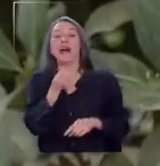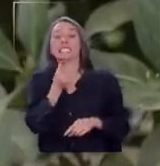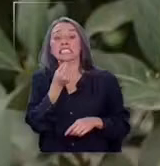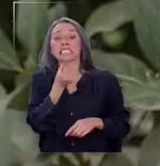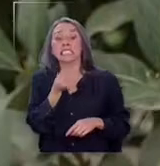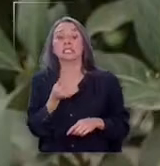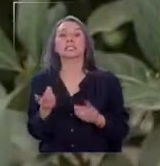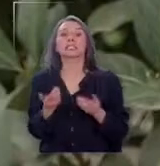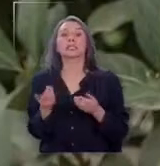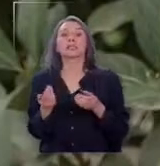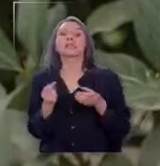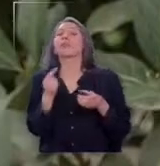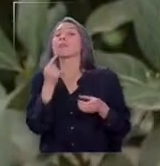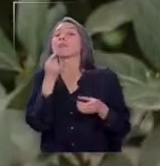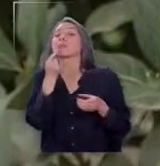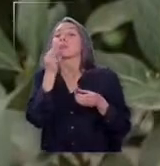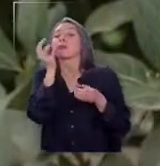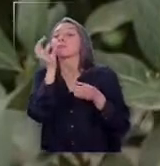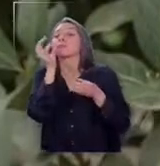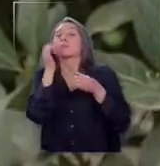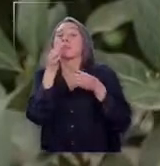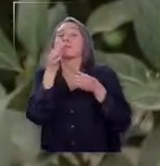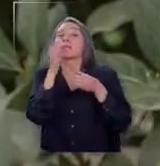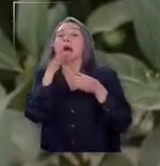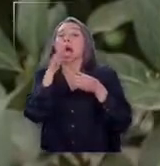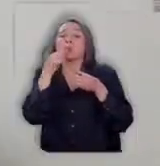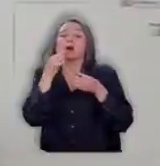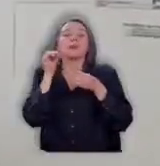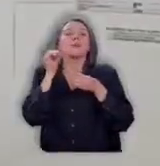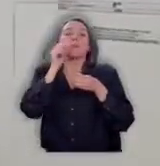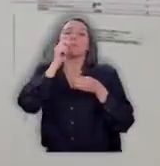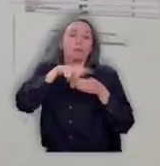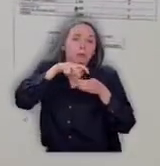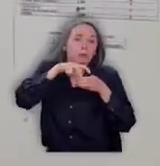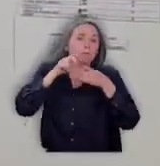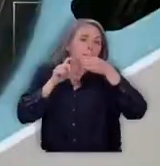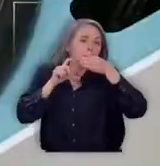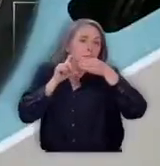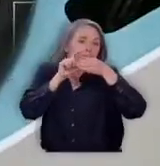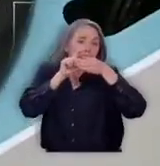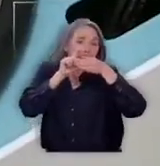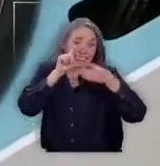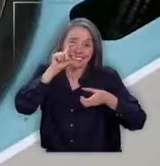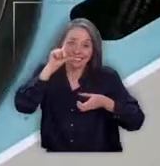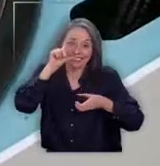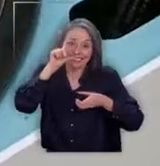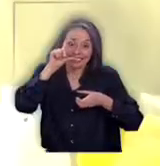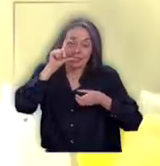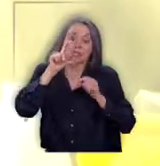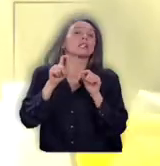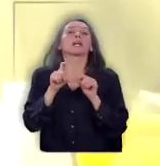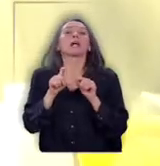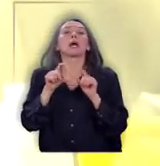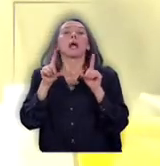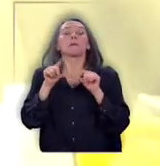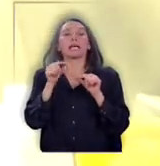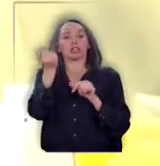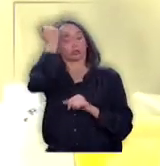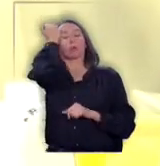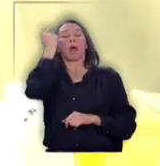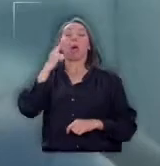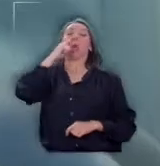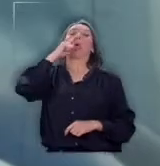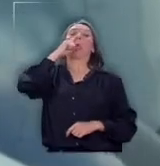en itar Saliva o un esputo en un frasco es menos traumático